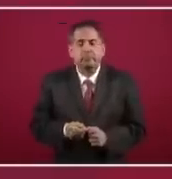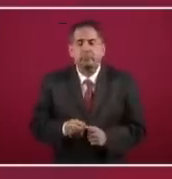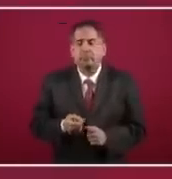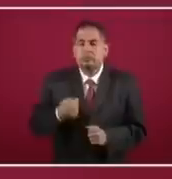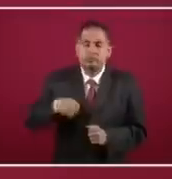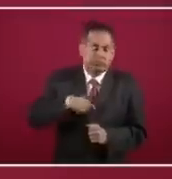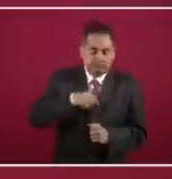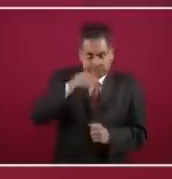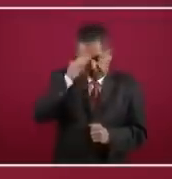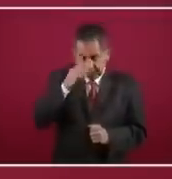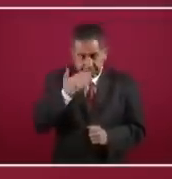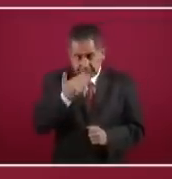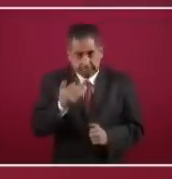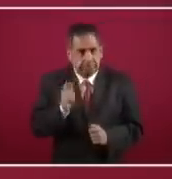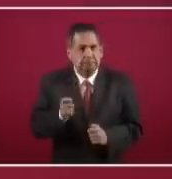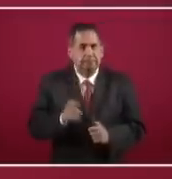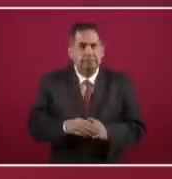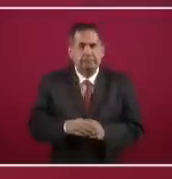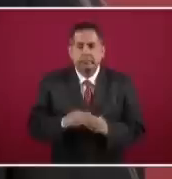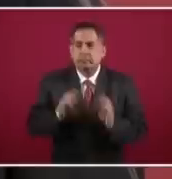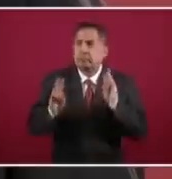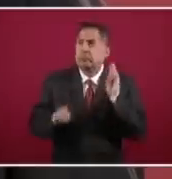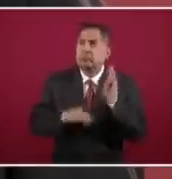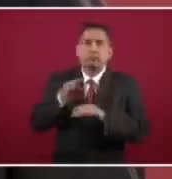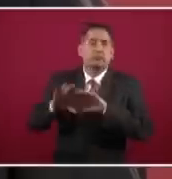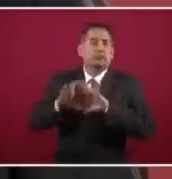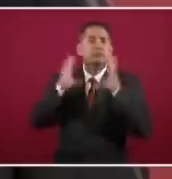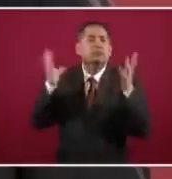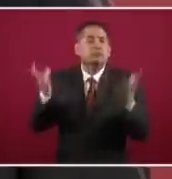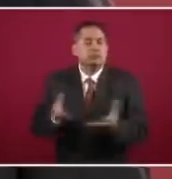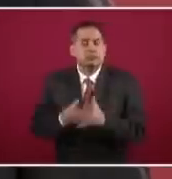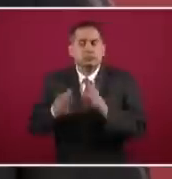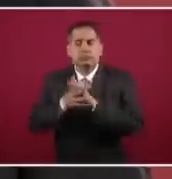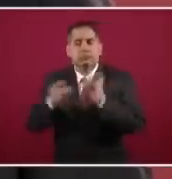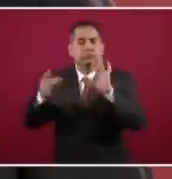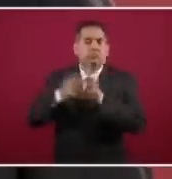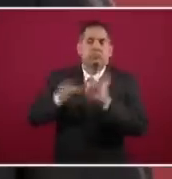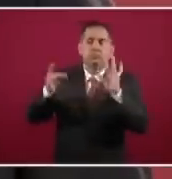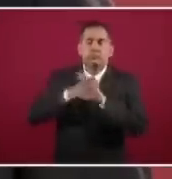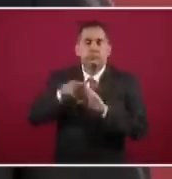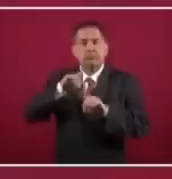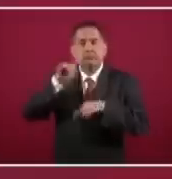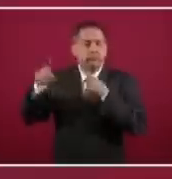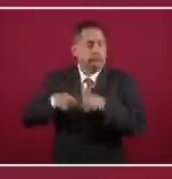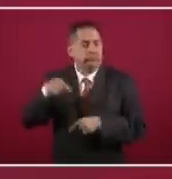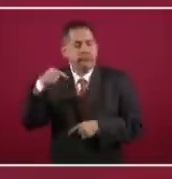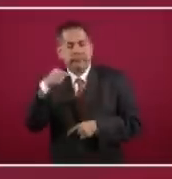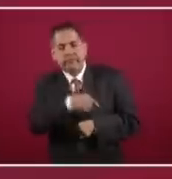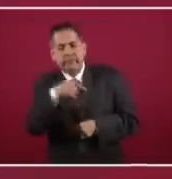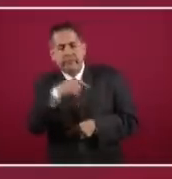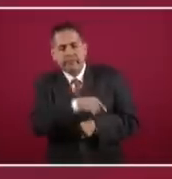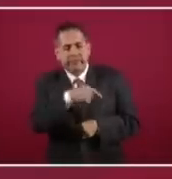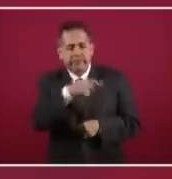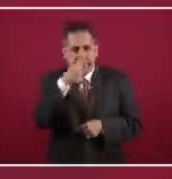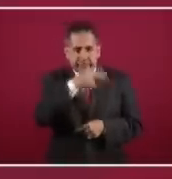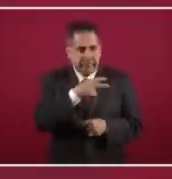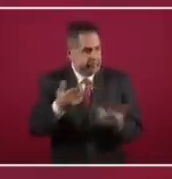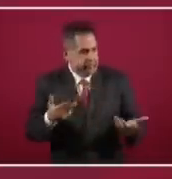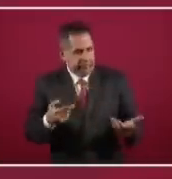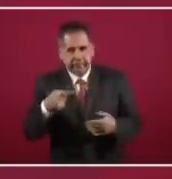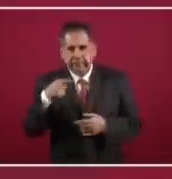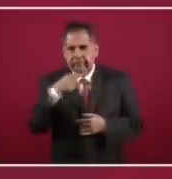es que a nivel mundial se esté hablando del tema, que una asociación